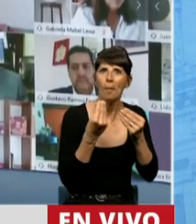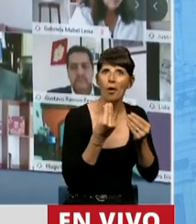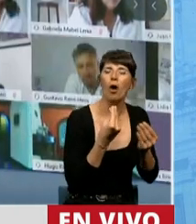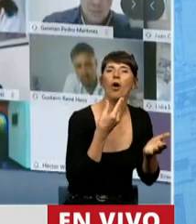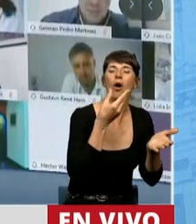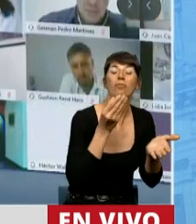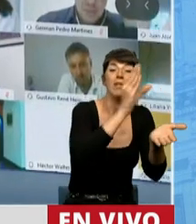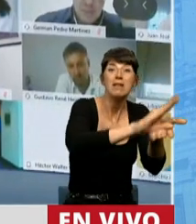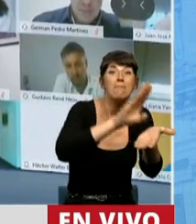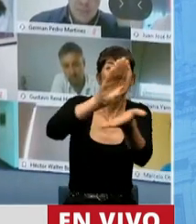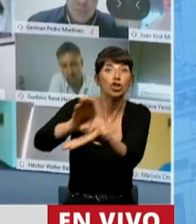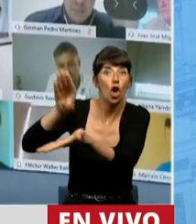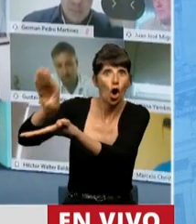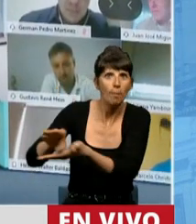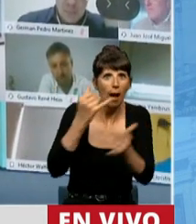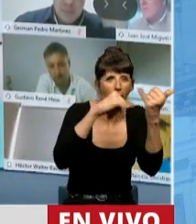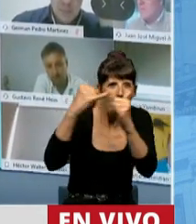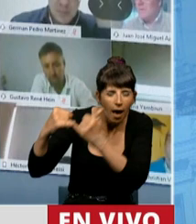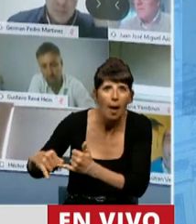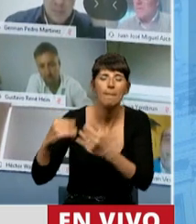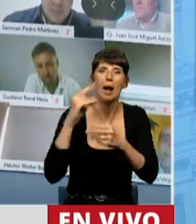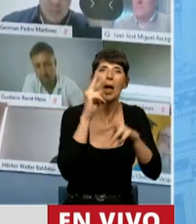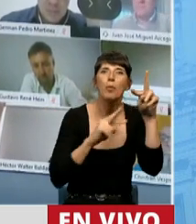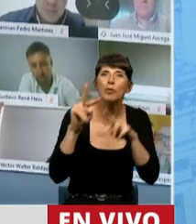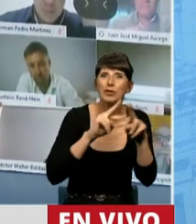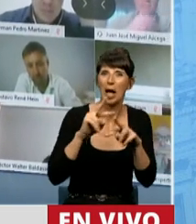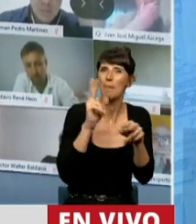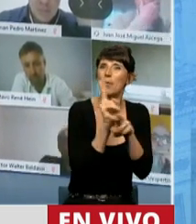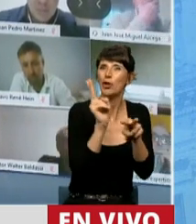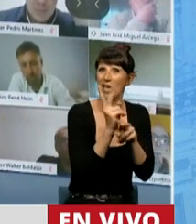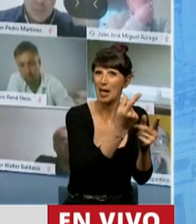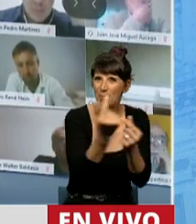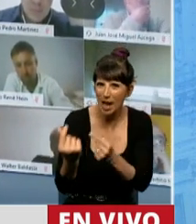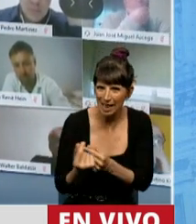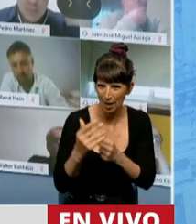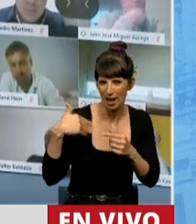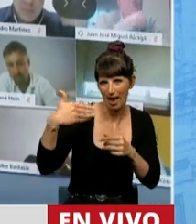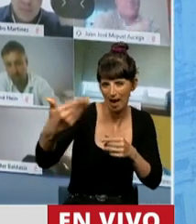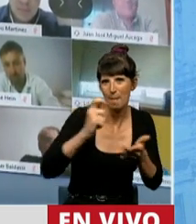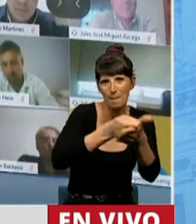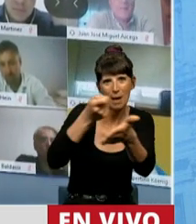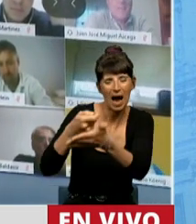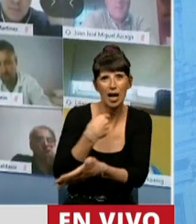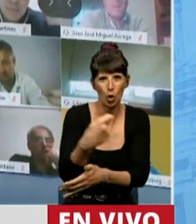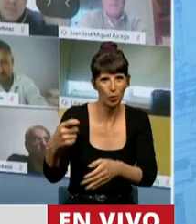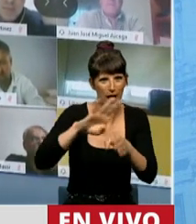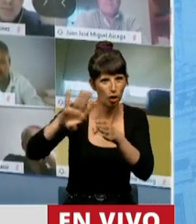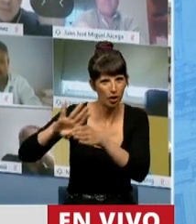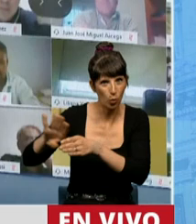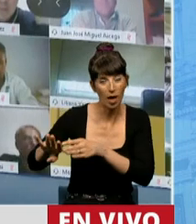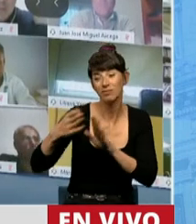aportes de nuestros trabajadores y los fondos de nuestros jubilados en el gobierno anterior el estado no trabajó en tal